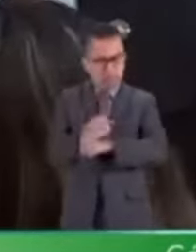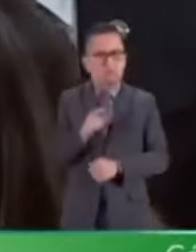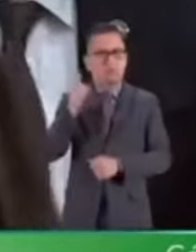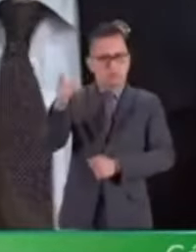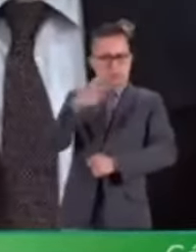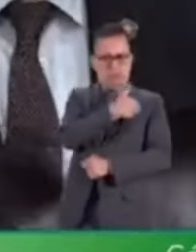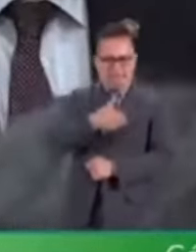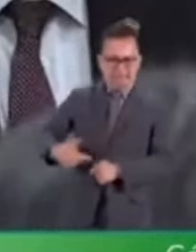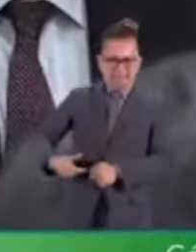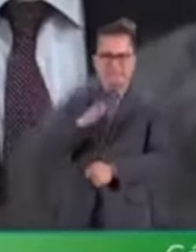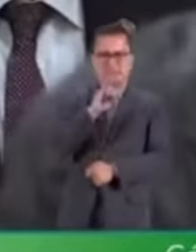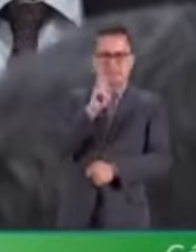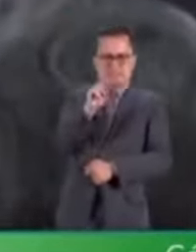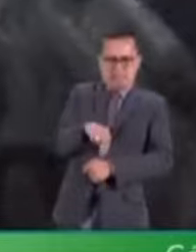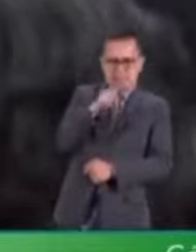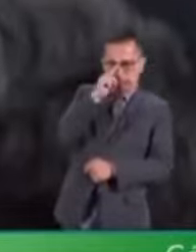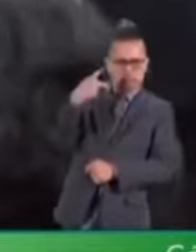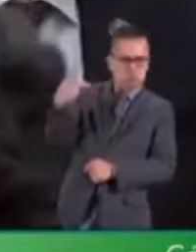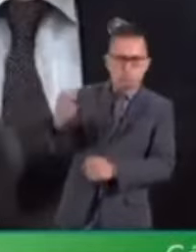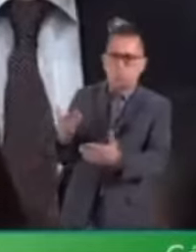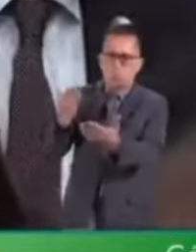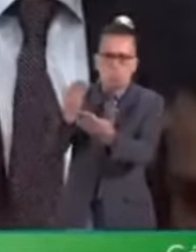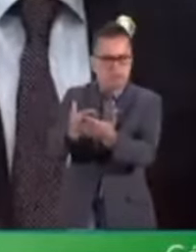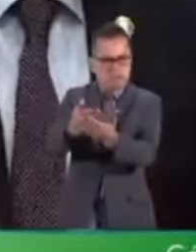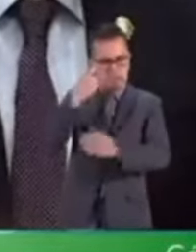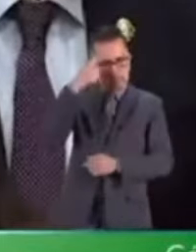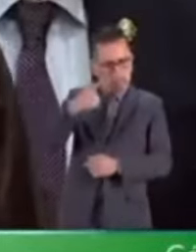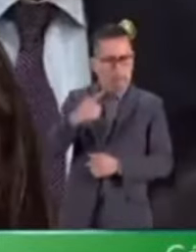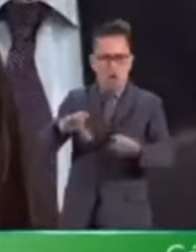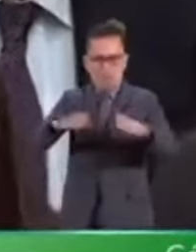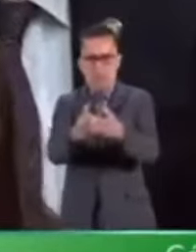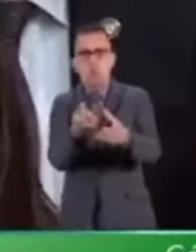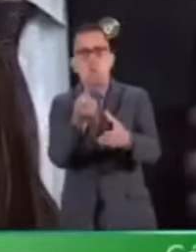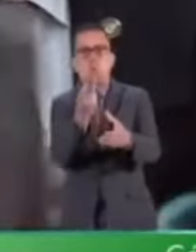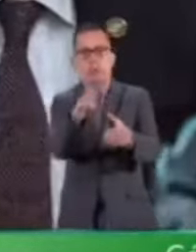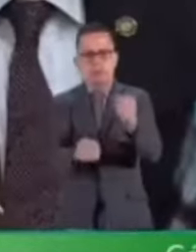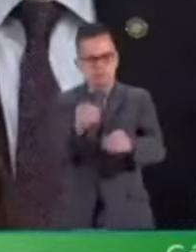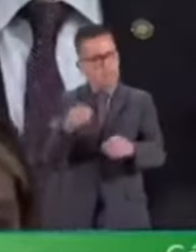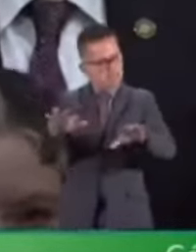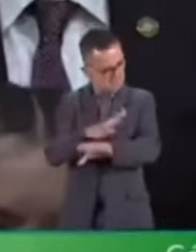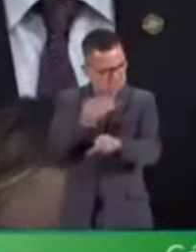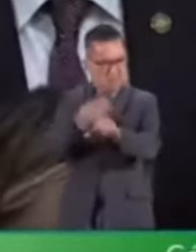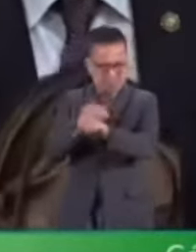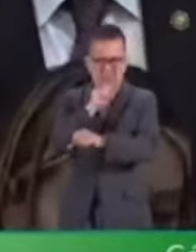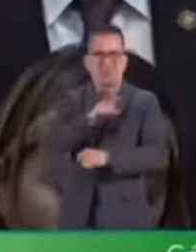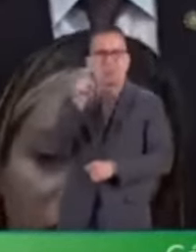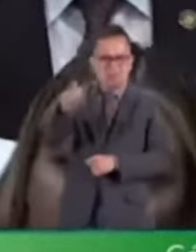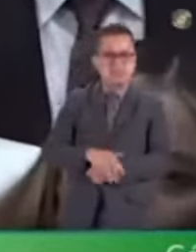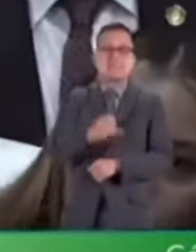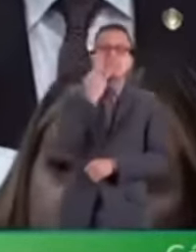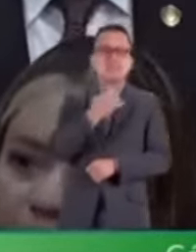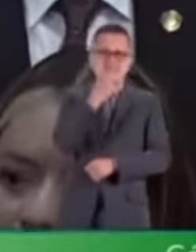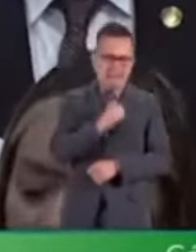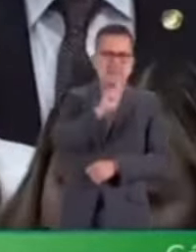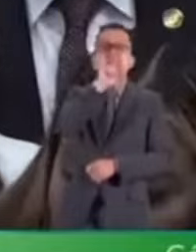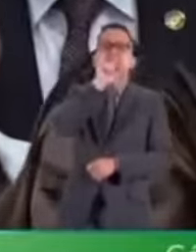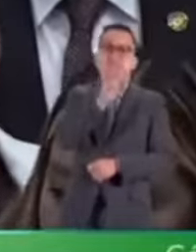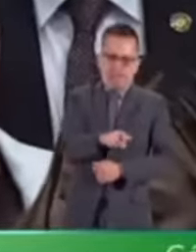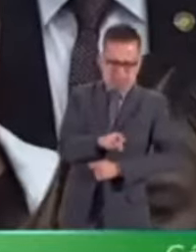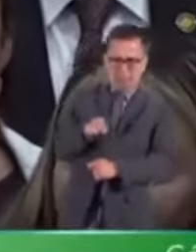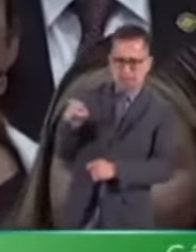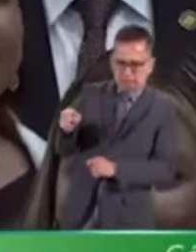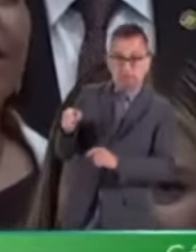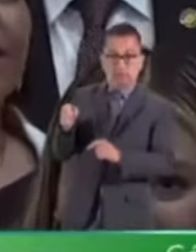presidente Biden ha propuesto una reforma al poder judicial. También en Israel, antes del